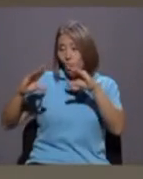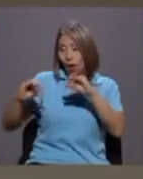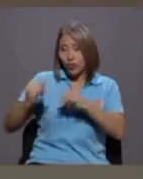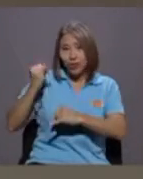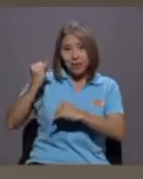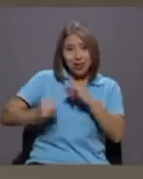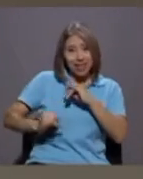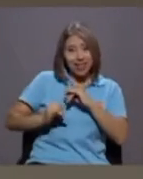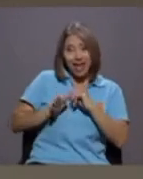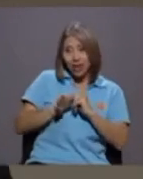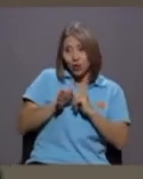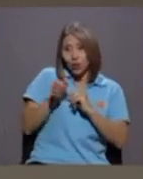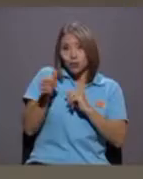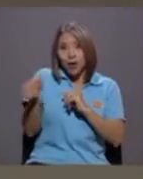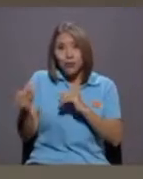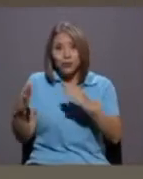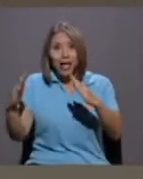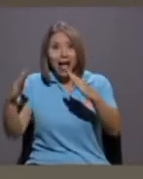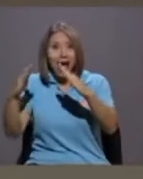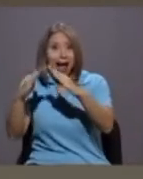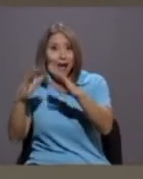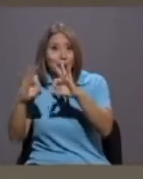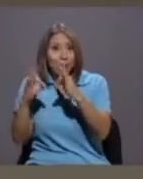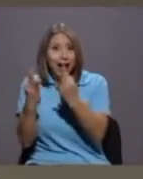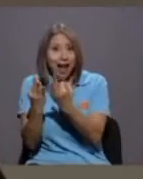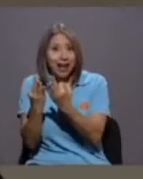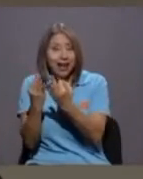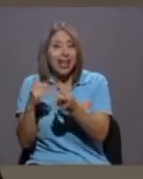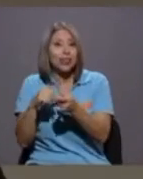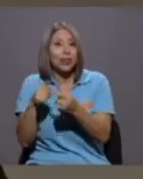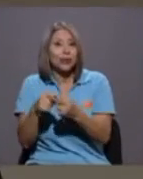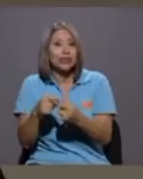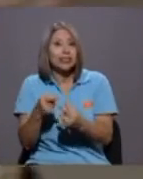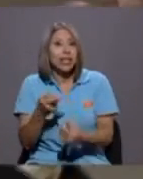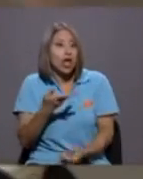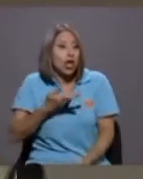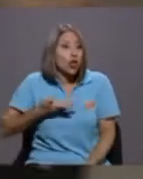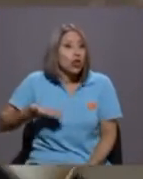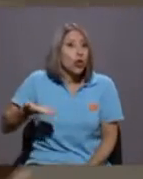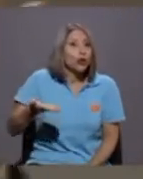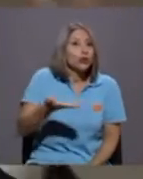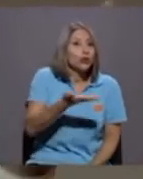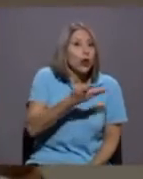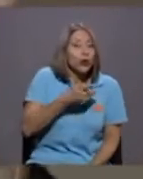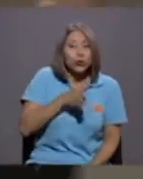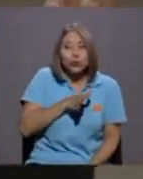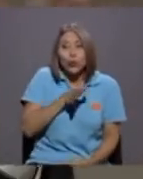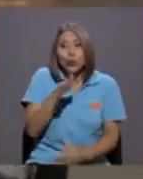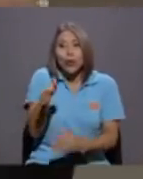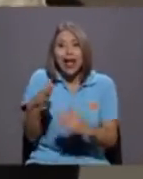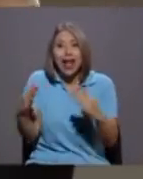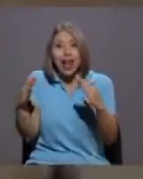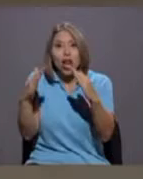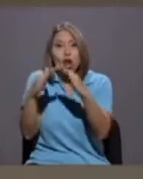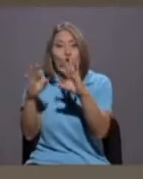hogar. Exacto. Y entonces nosotros en los hogares estamos generando,